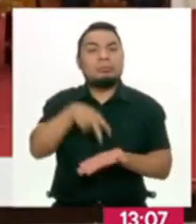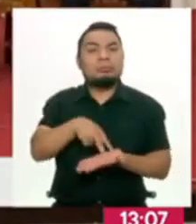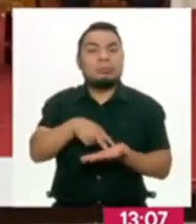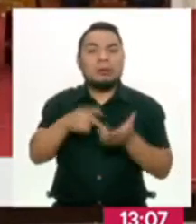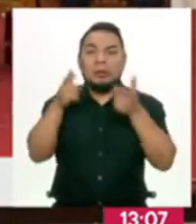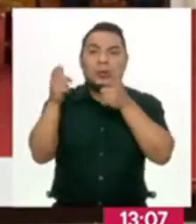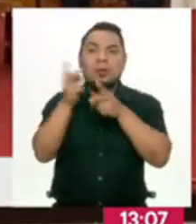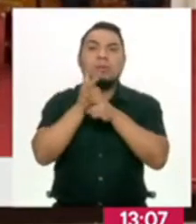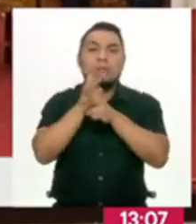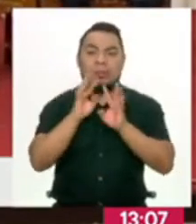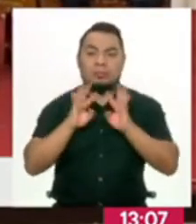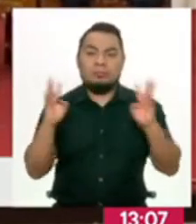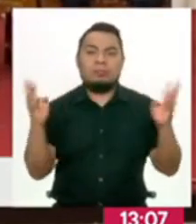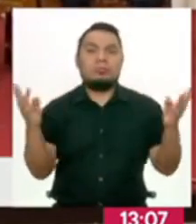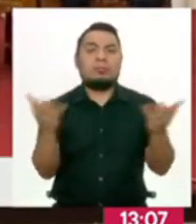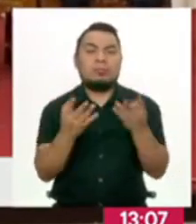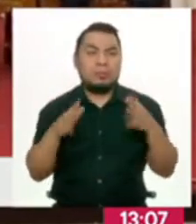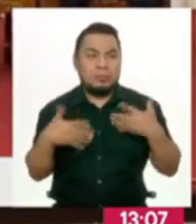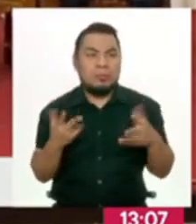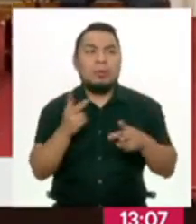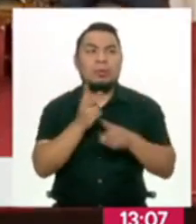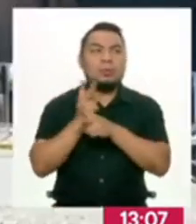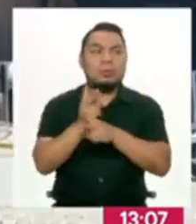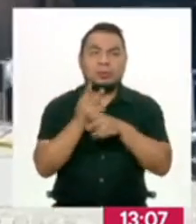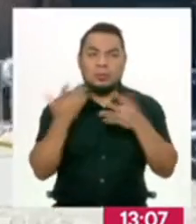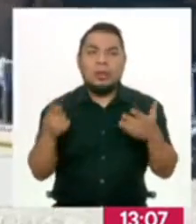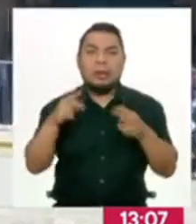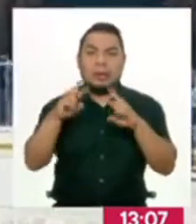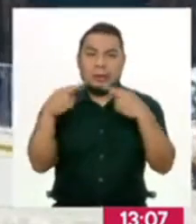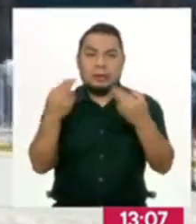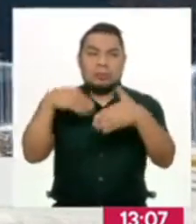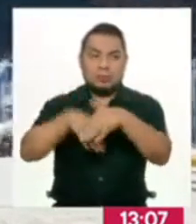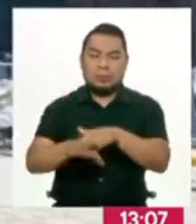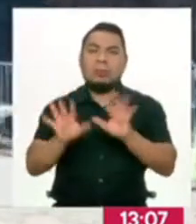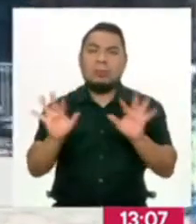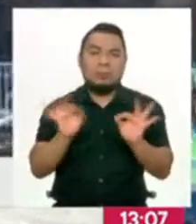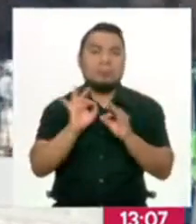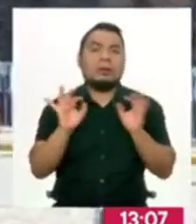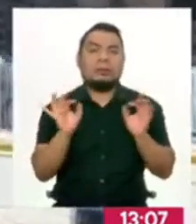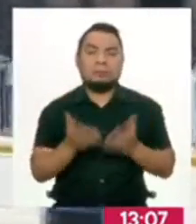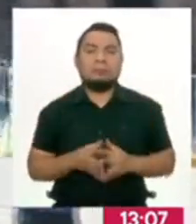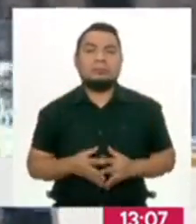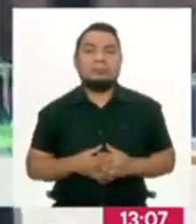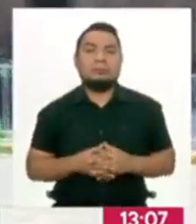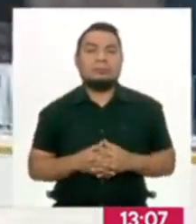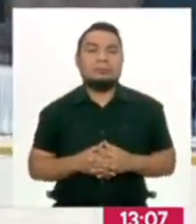la finalidad de garantizar el desarrollo de la mesa sin mayores contratiempos.